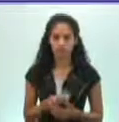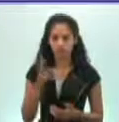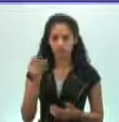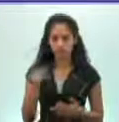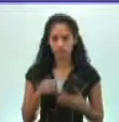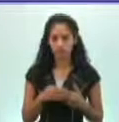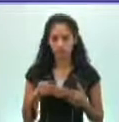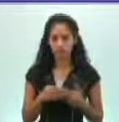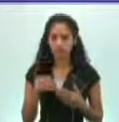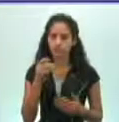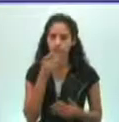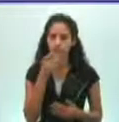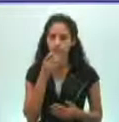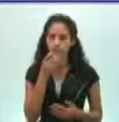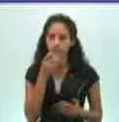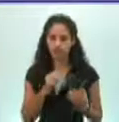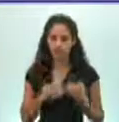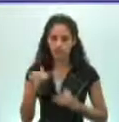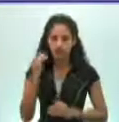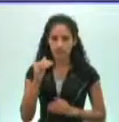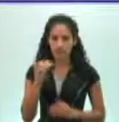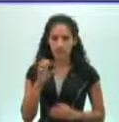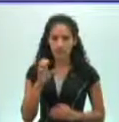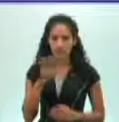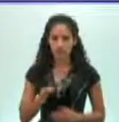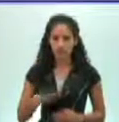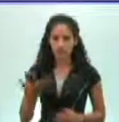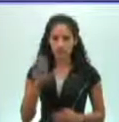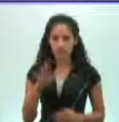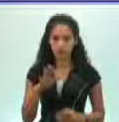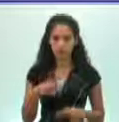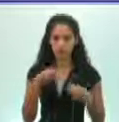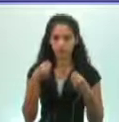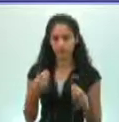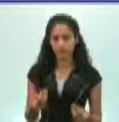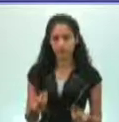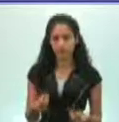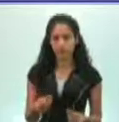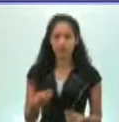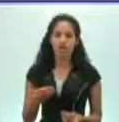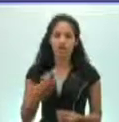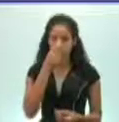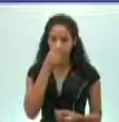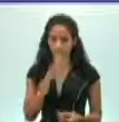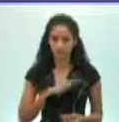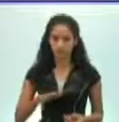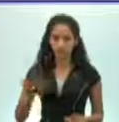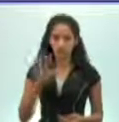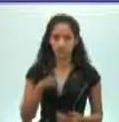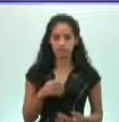americanos supera lo aportado por Europa a lo que aportó Medio Oriente y África?